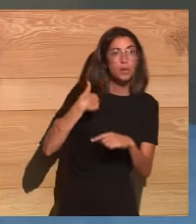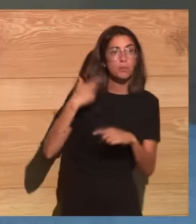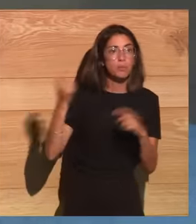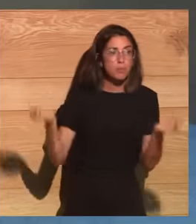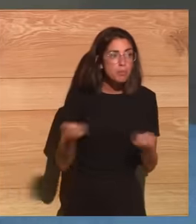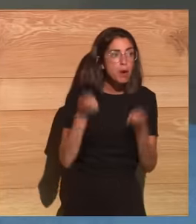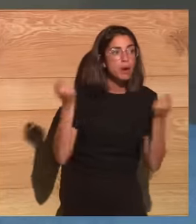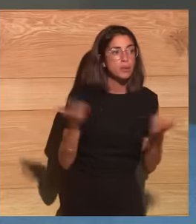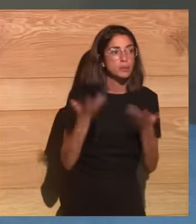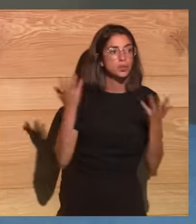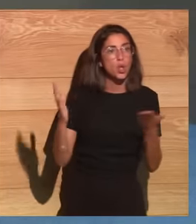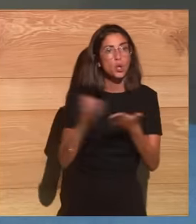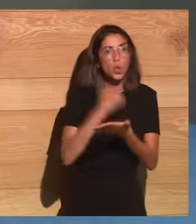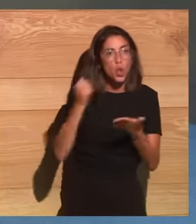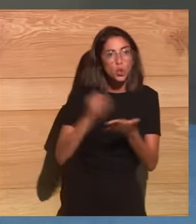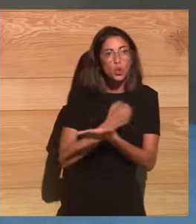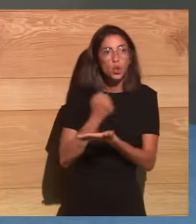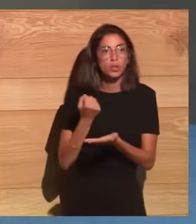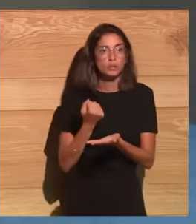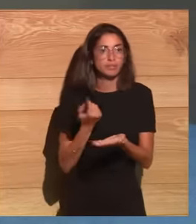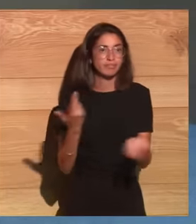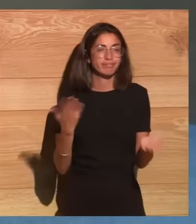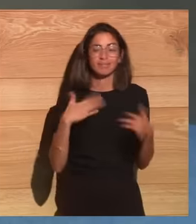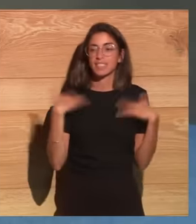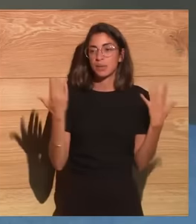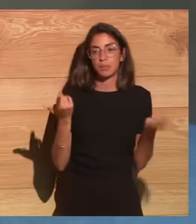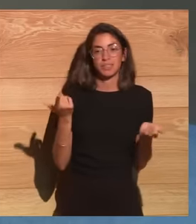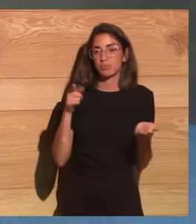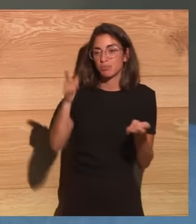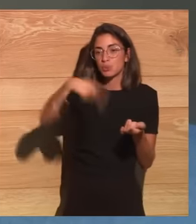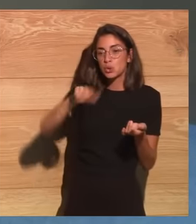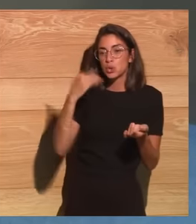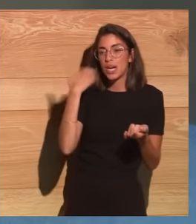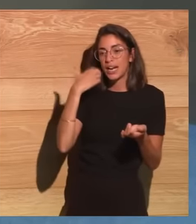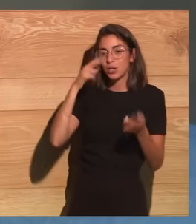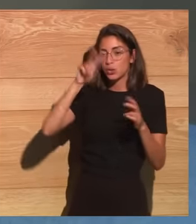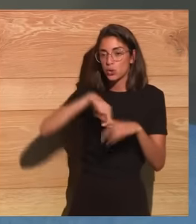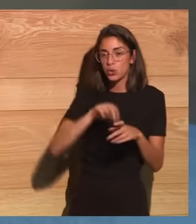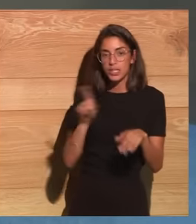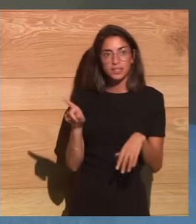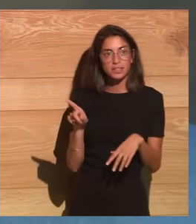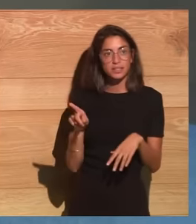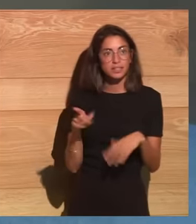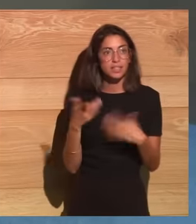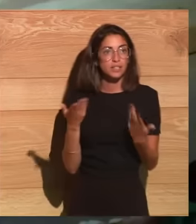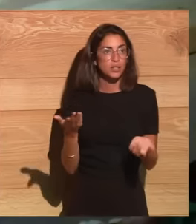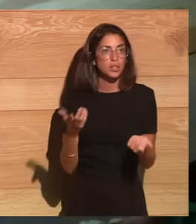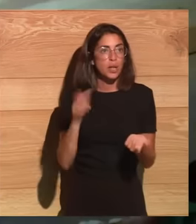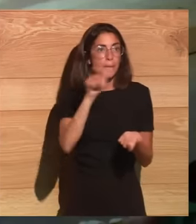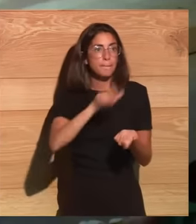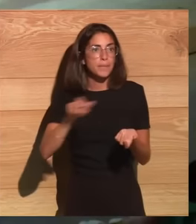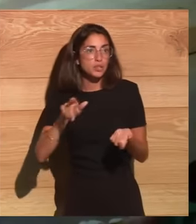venga, somos todos, ta-da-da. Y de repente dices, no, ya no sois tan raros, ¿no? Es como esta